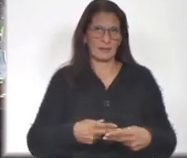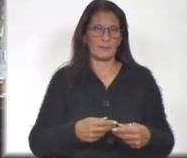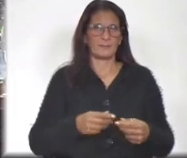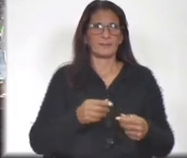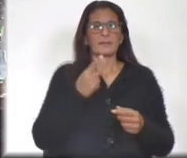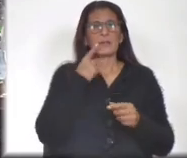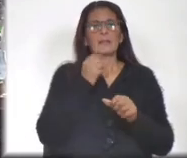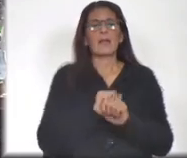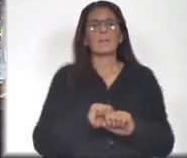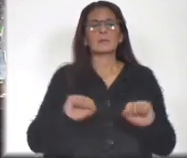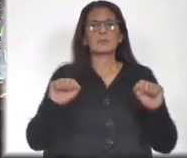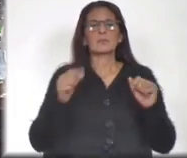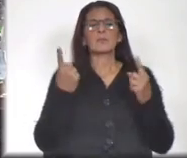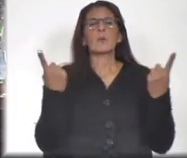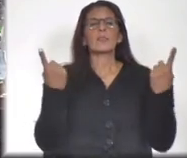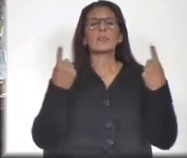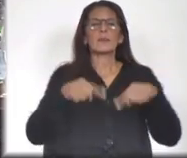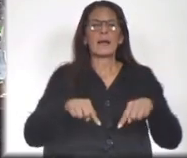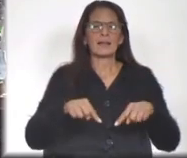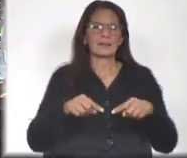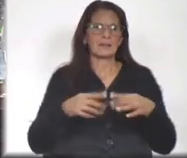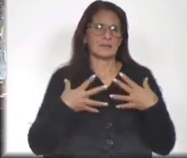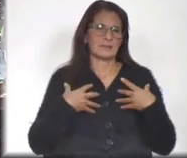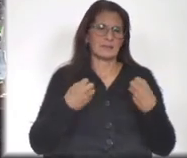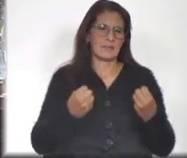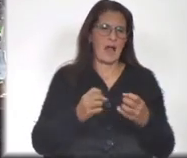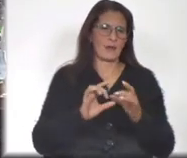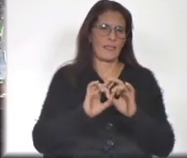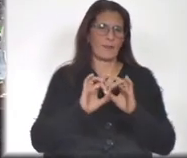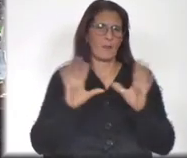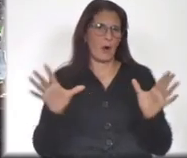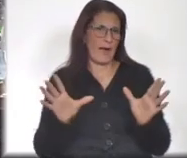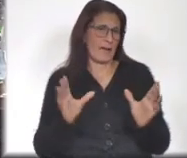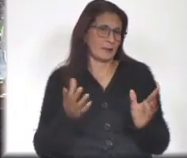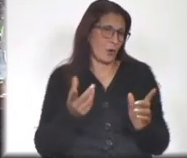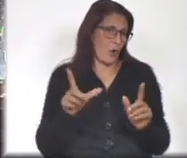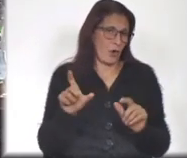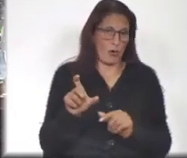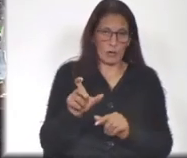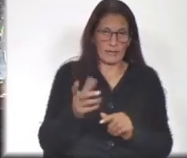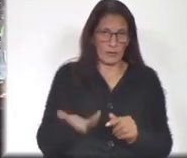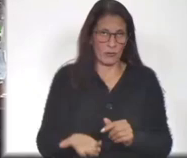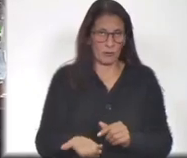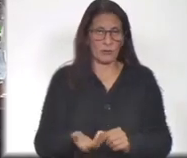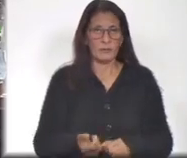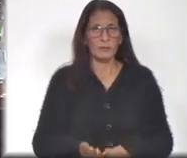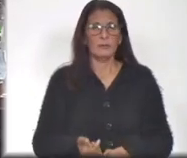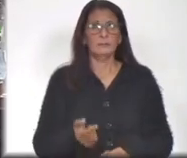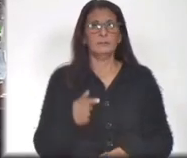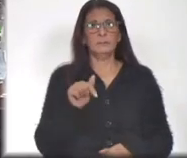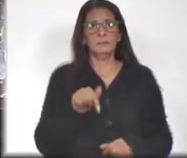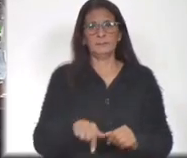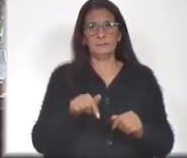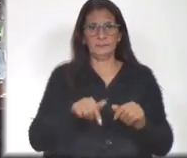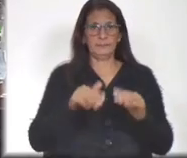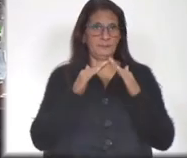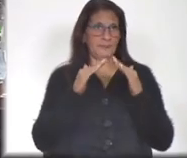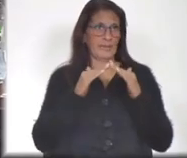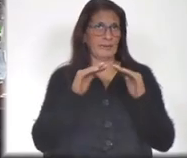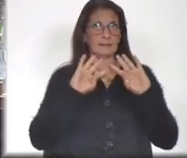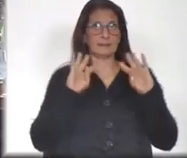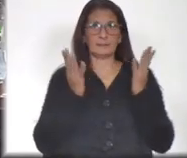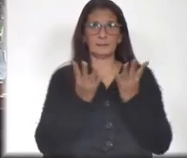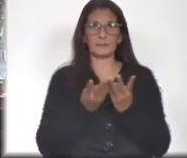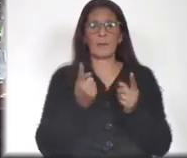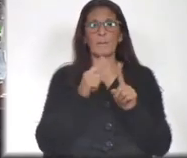la posibilidad de un debate sano, democrático, como debe ser en esta casa, que es la esencia de la democracia